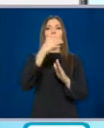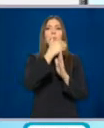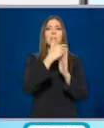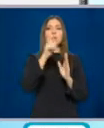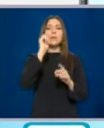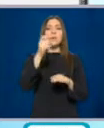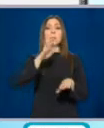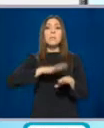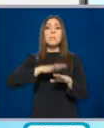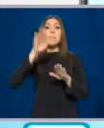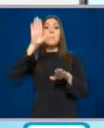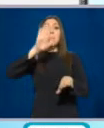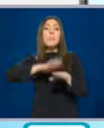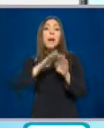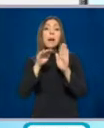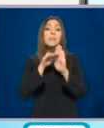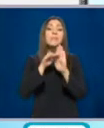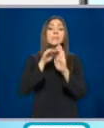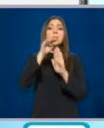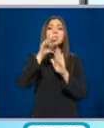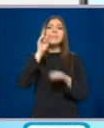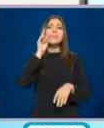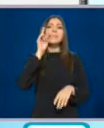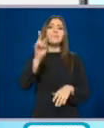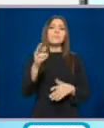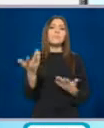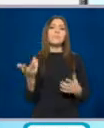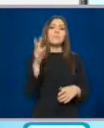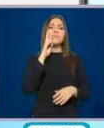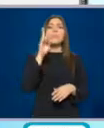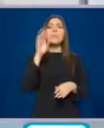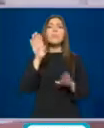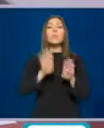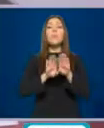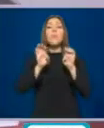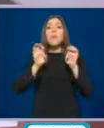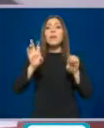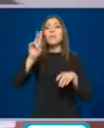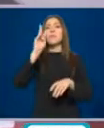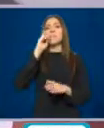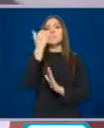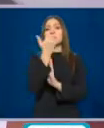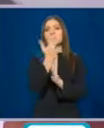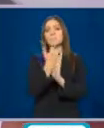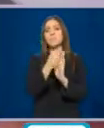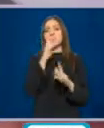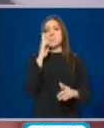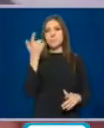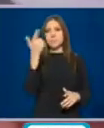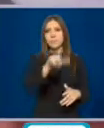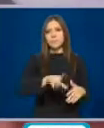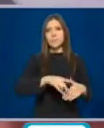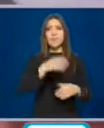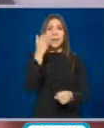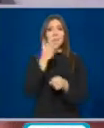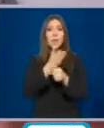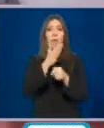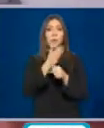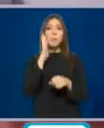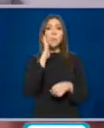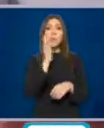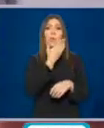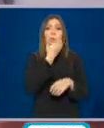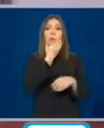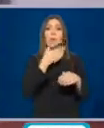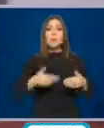si lo utilizamos más corto, sí puede, como tú dices, restarnos muchísima elegancia, ¿no? Claro, ahorita hay unos shorts que se te ve media pompa. Exacto, sí. Y la